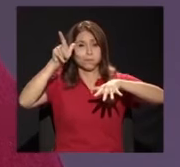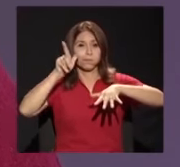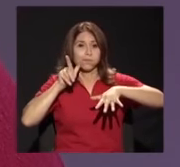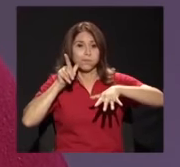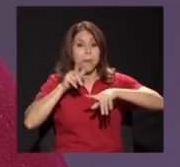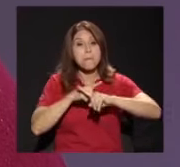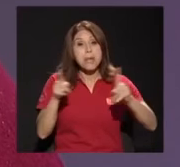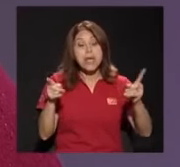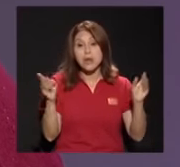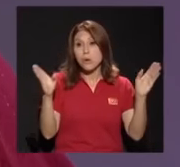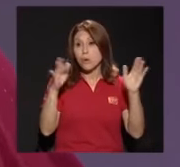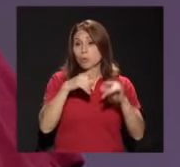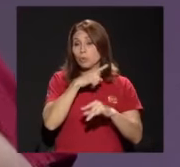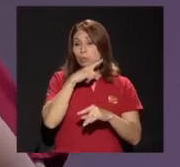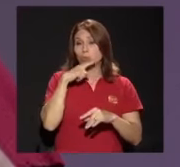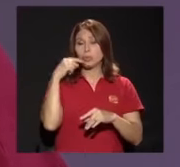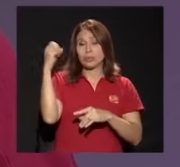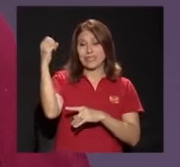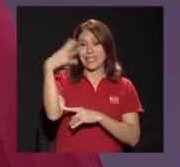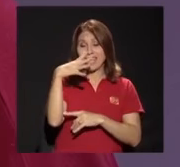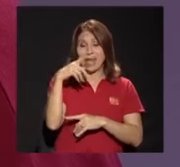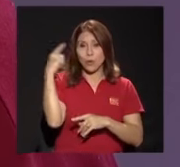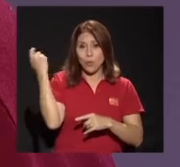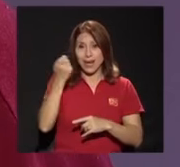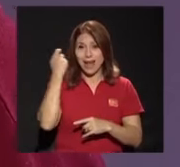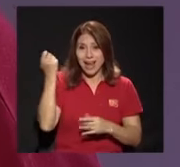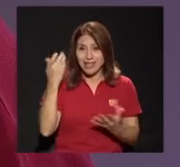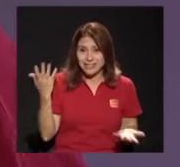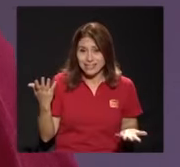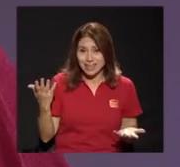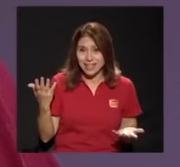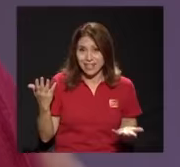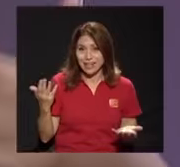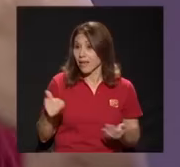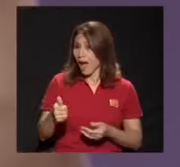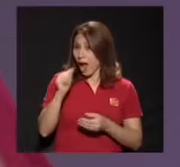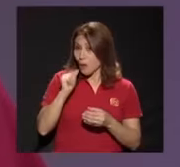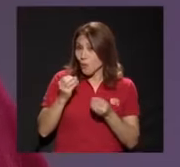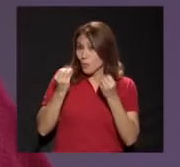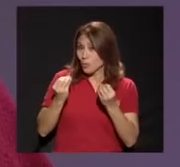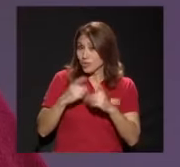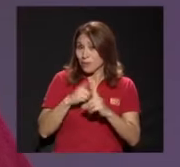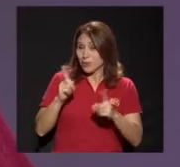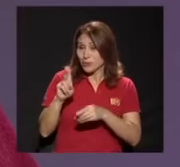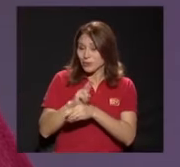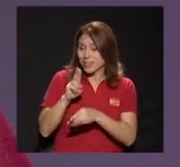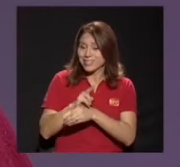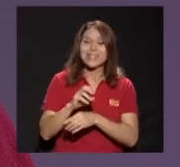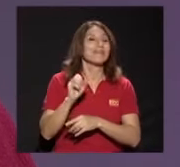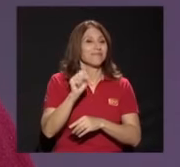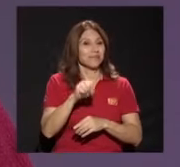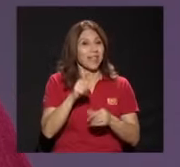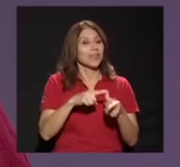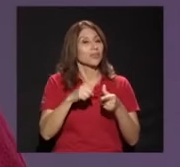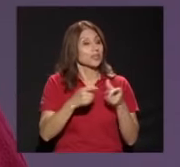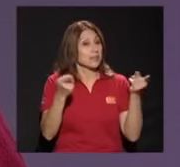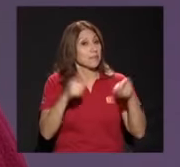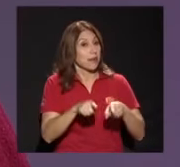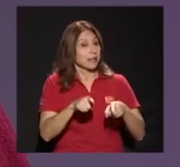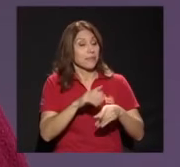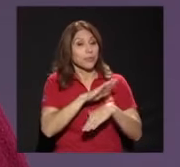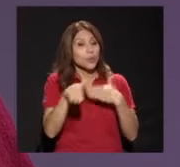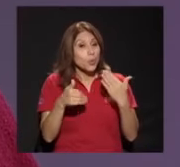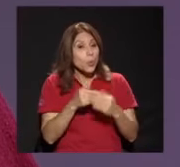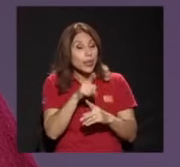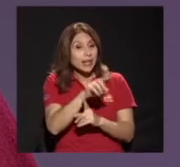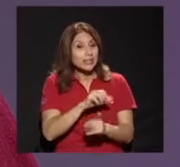en Guanacaste. Agua de sobra, ¿verdad? Pero que no se utiliza. Entonces, ¿qué pasa? Además de toda esta competencia de usos que explicaba Vanessa, además de eso